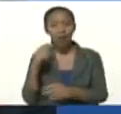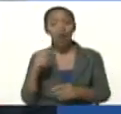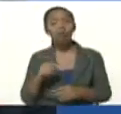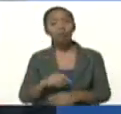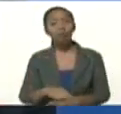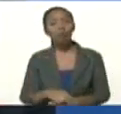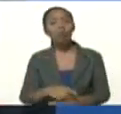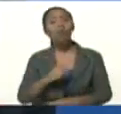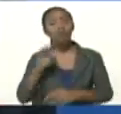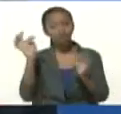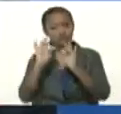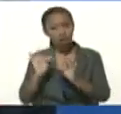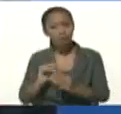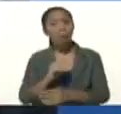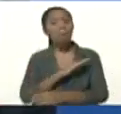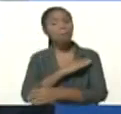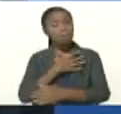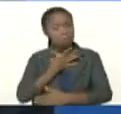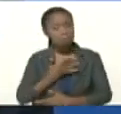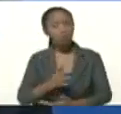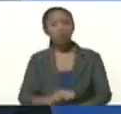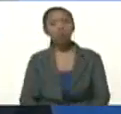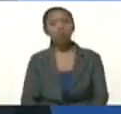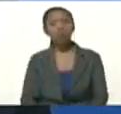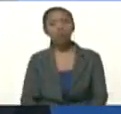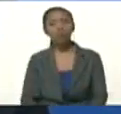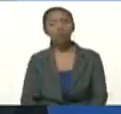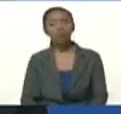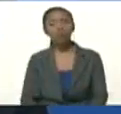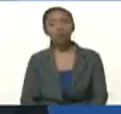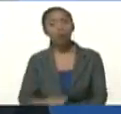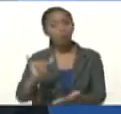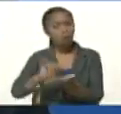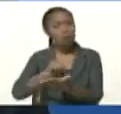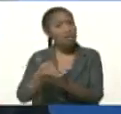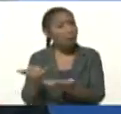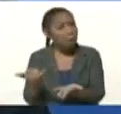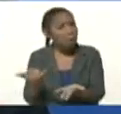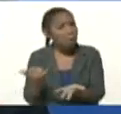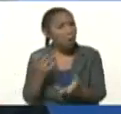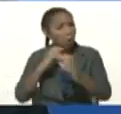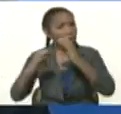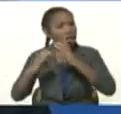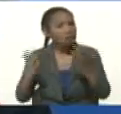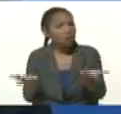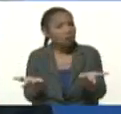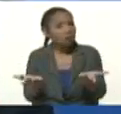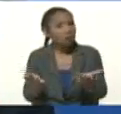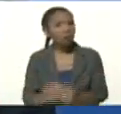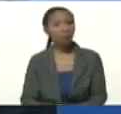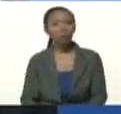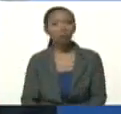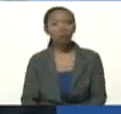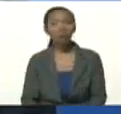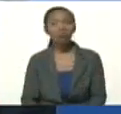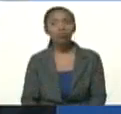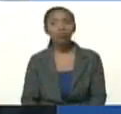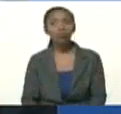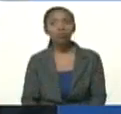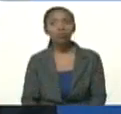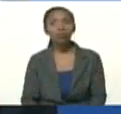forma poderosa que tienen. Me imagino que por WhatsApp. ¿Ah?